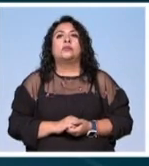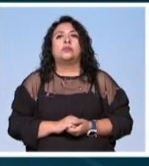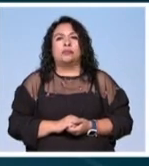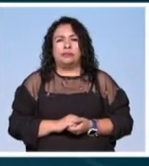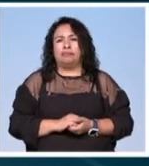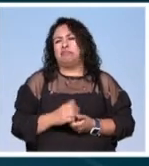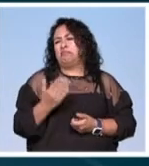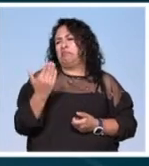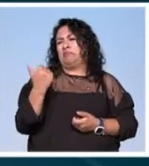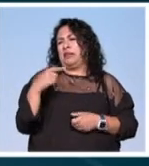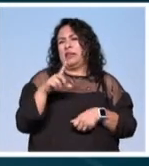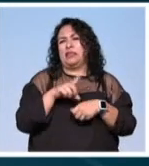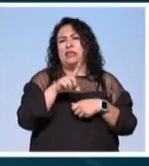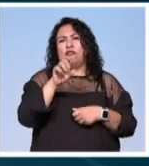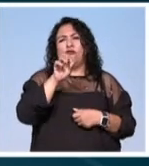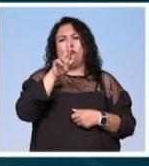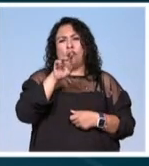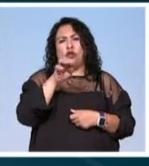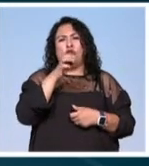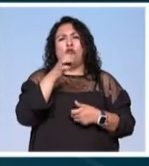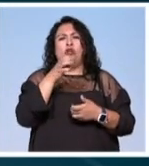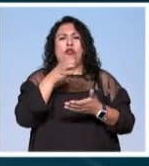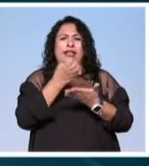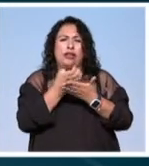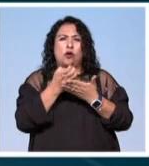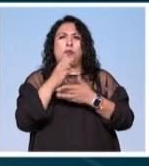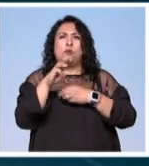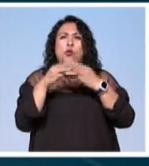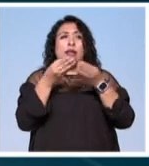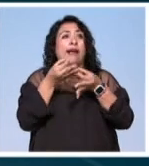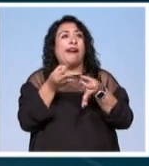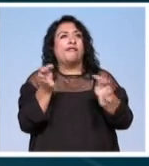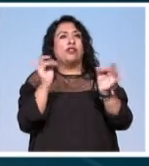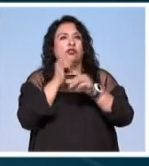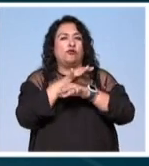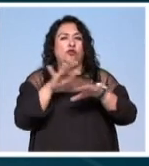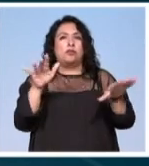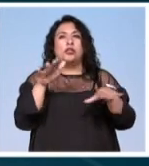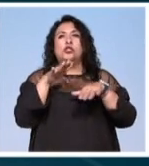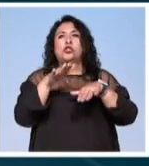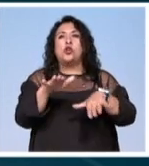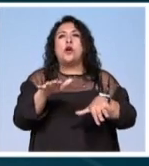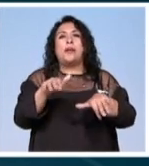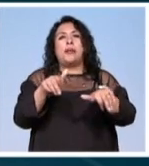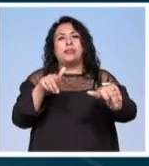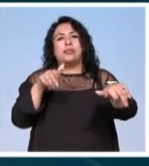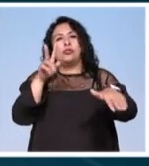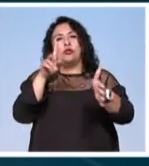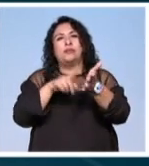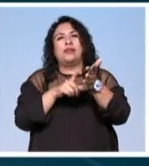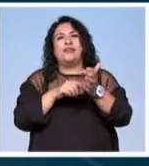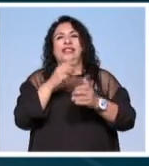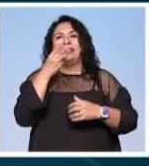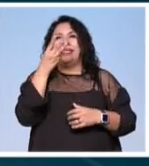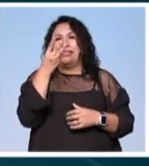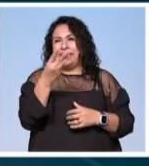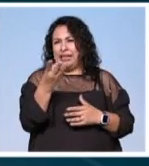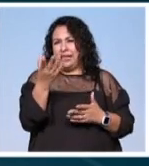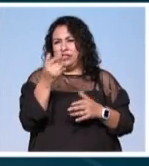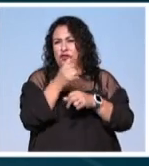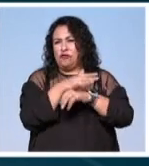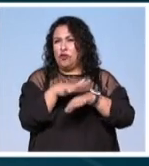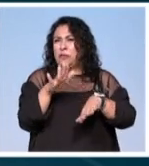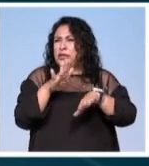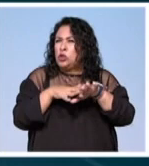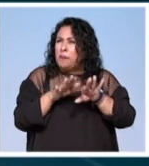hace tan solo unos días el foro económico mundial dio a conocer su informe global sobre la brecha de género 2023 los